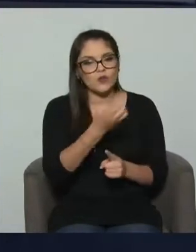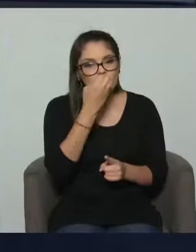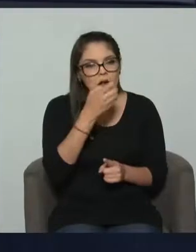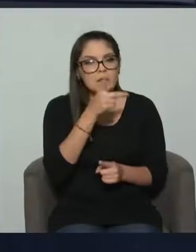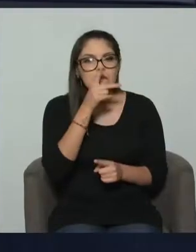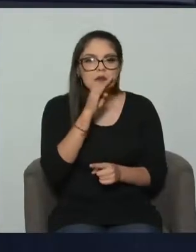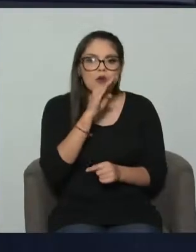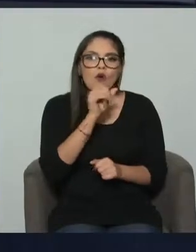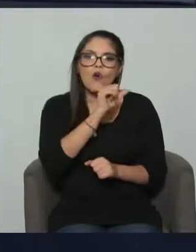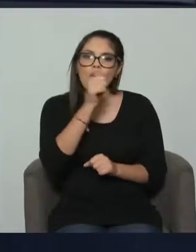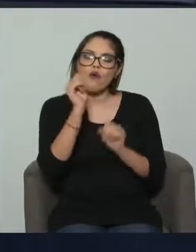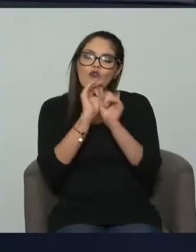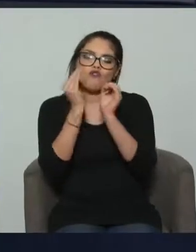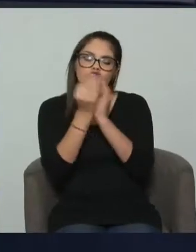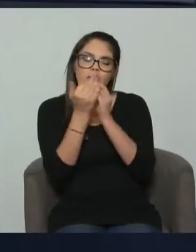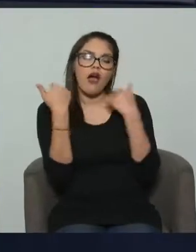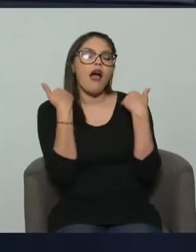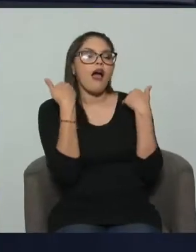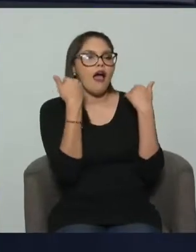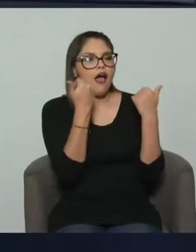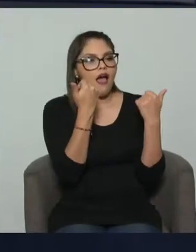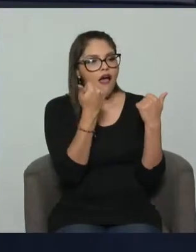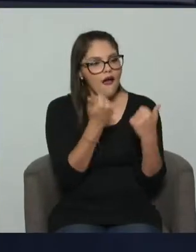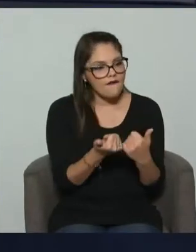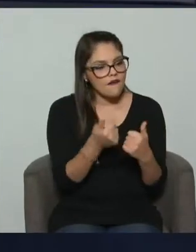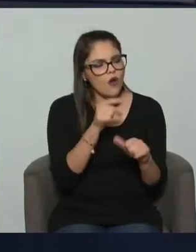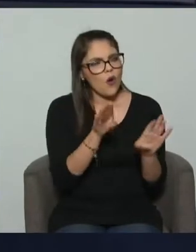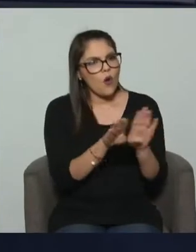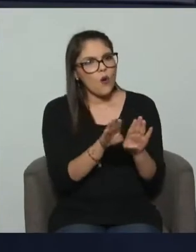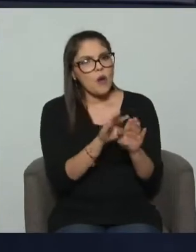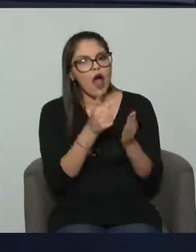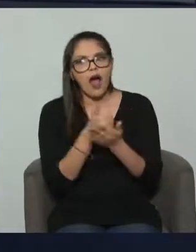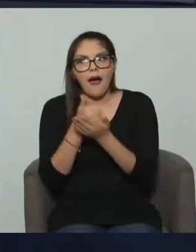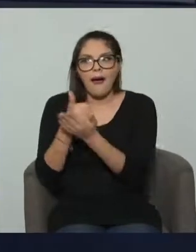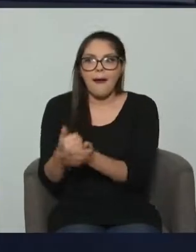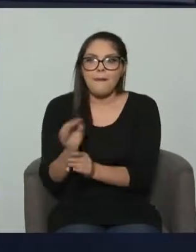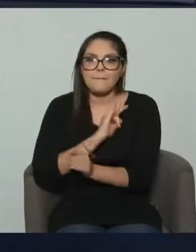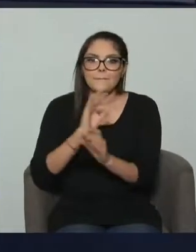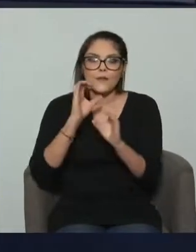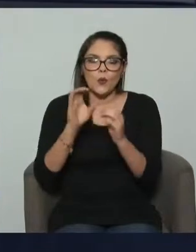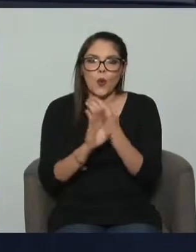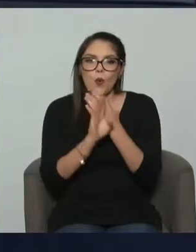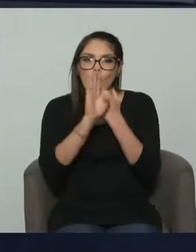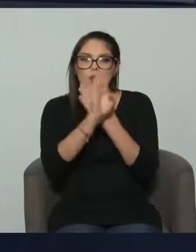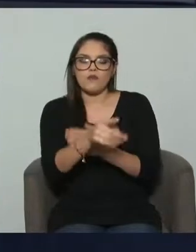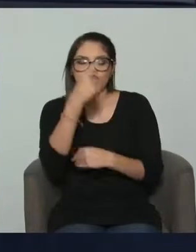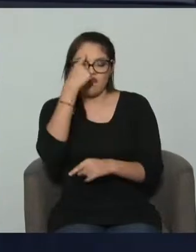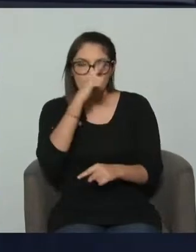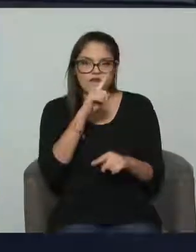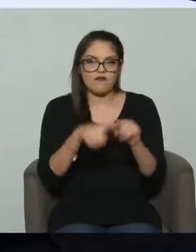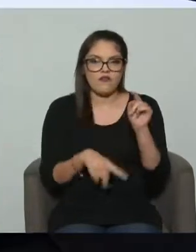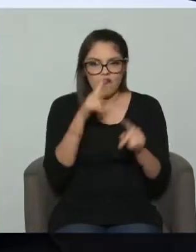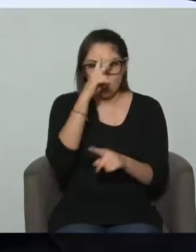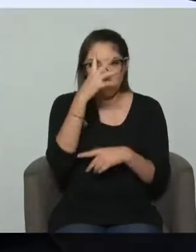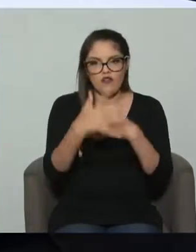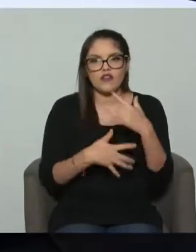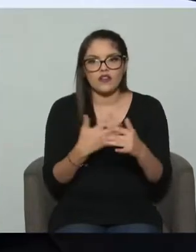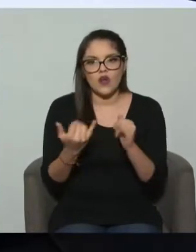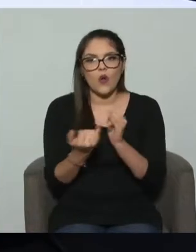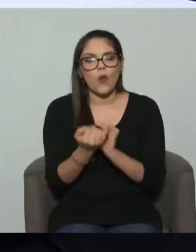como otro contexto, una estrategia nacional de prevención y erradicación de la violencia, también como poder